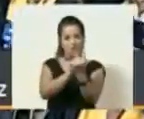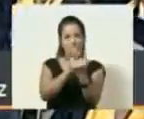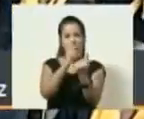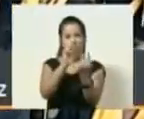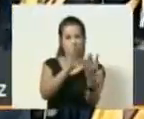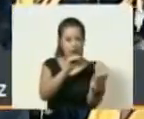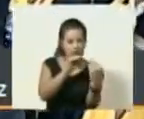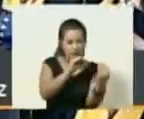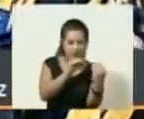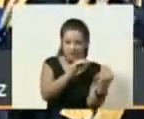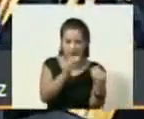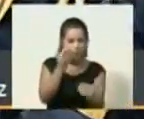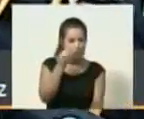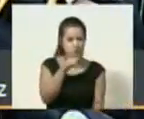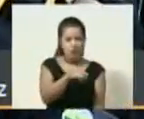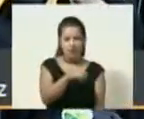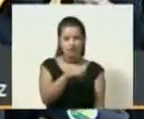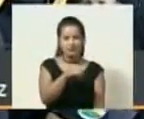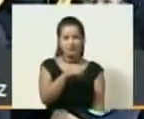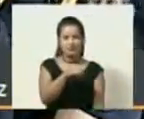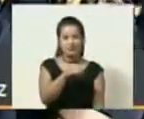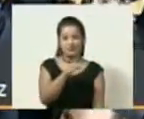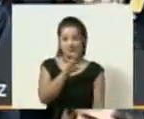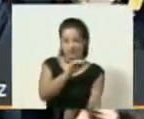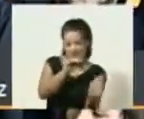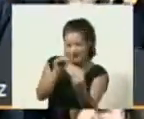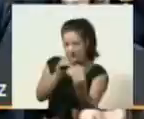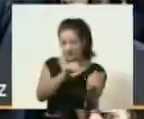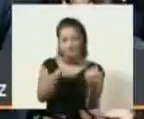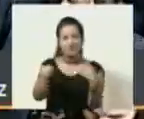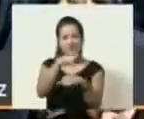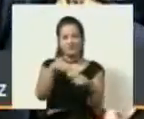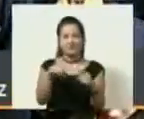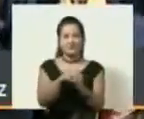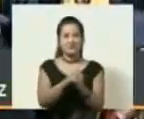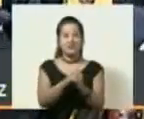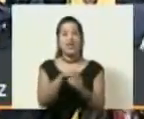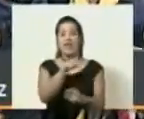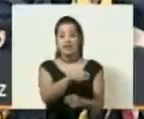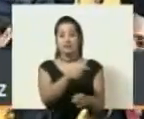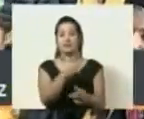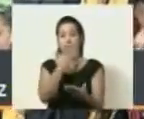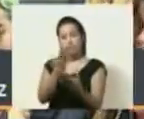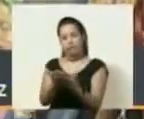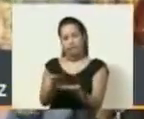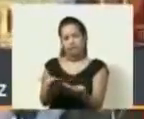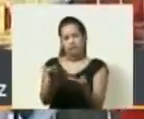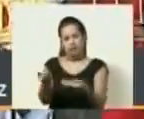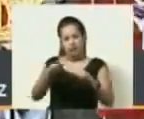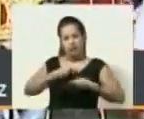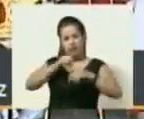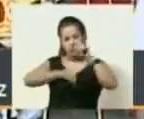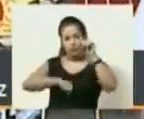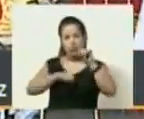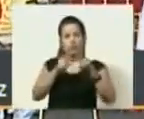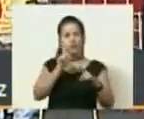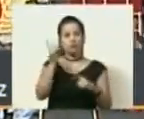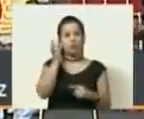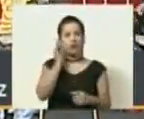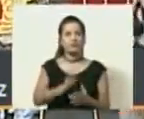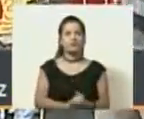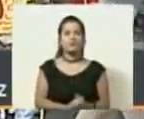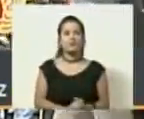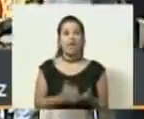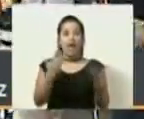República con las graduandas, que fue la encargada de solicitar los títulos de los graduandos del día de hoy. Por el